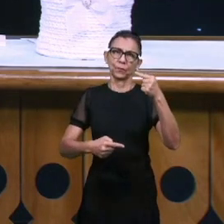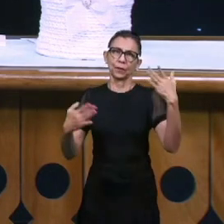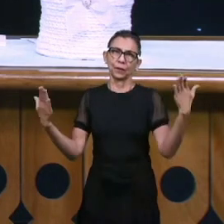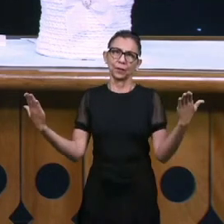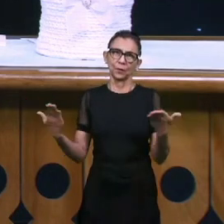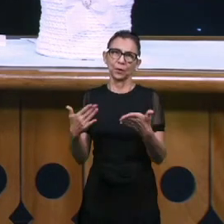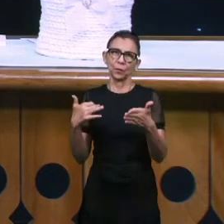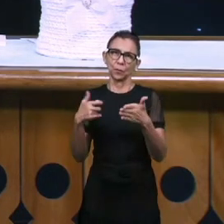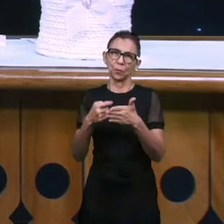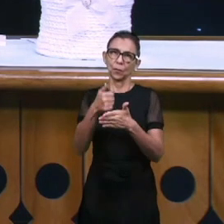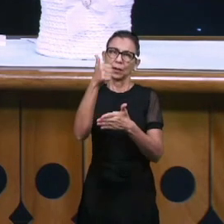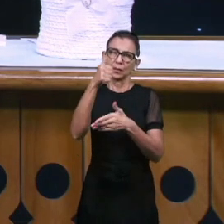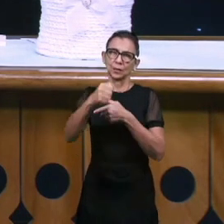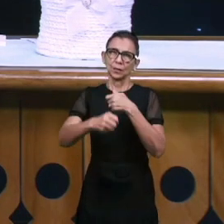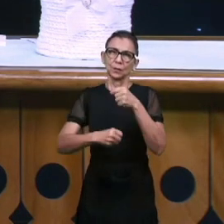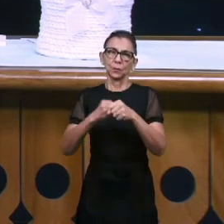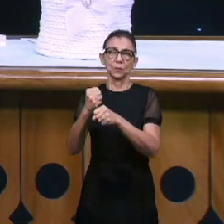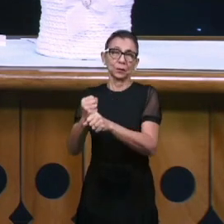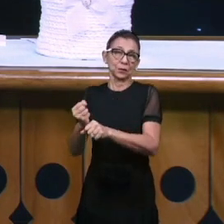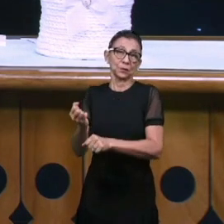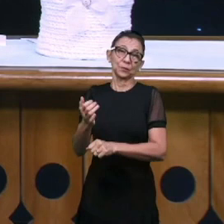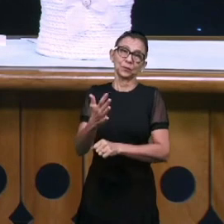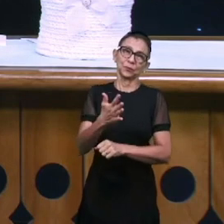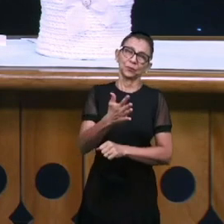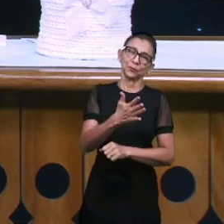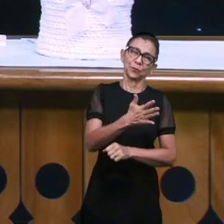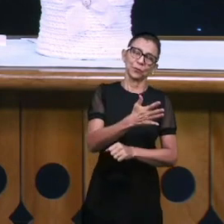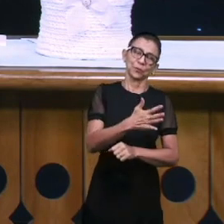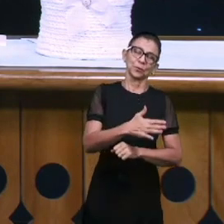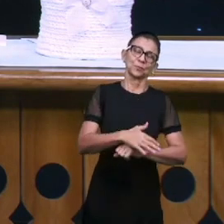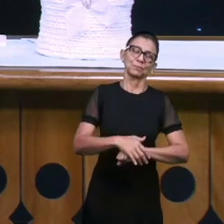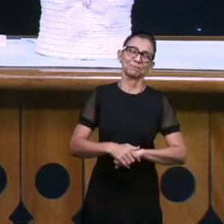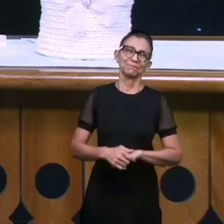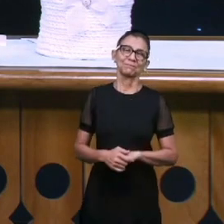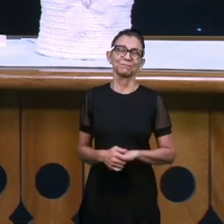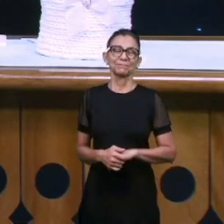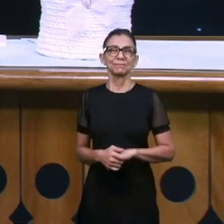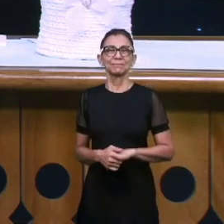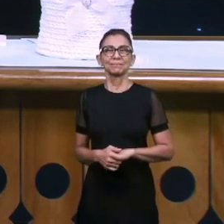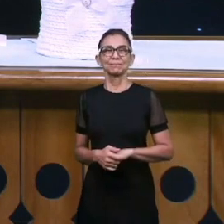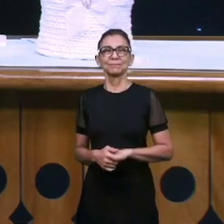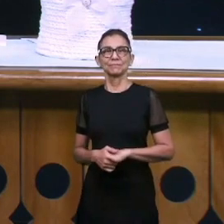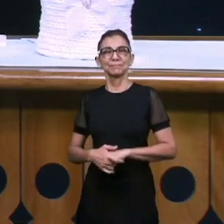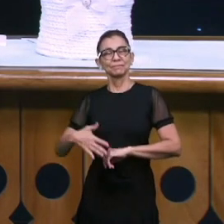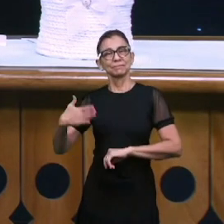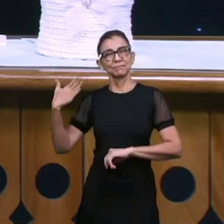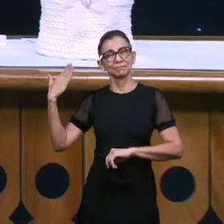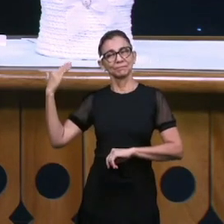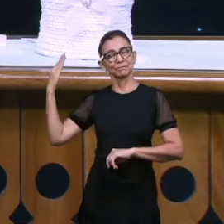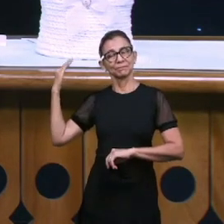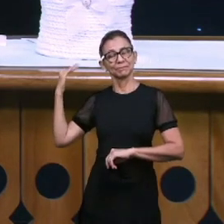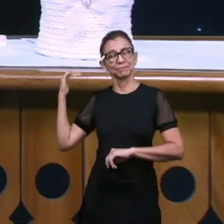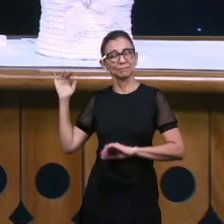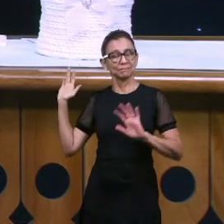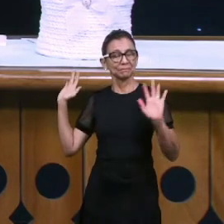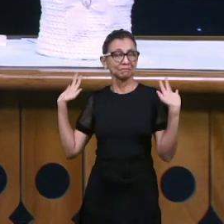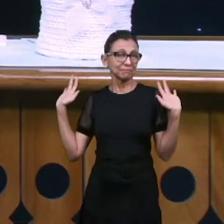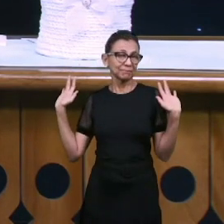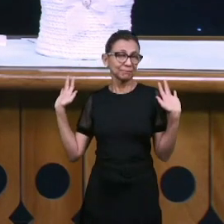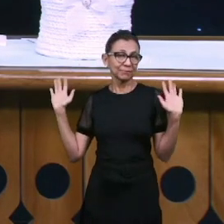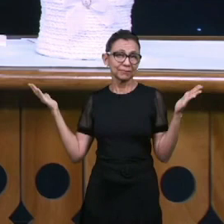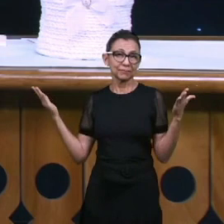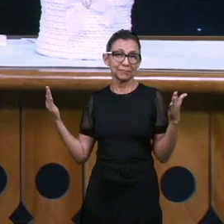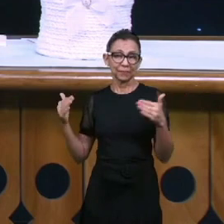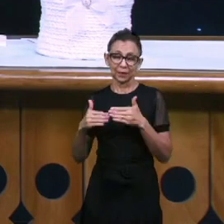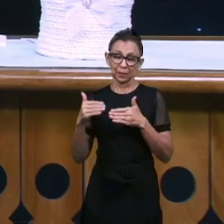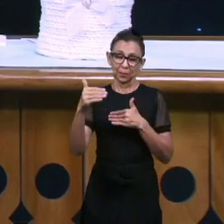está aproximando. Estamos ya al límite de un nuevo año. Lo pasado quedó atrás. Estamos